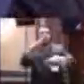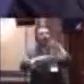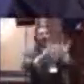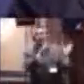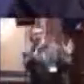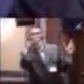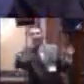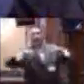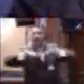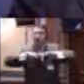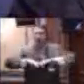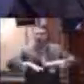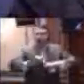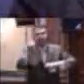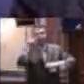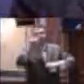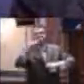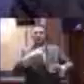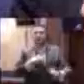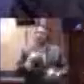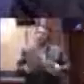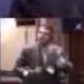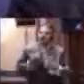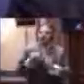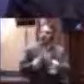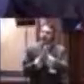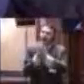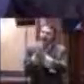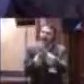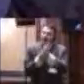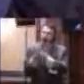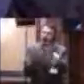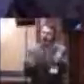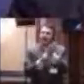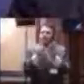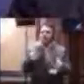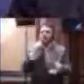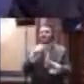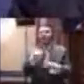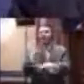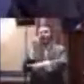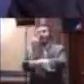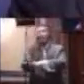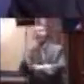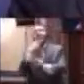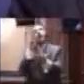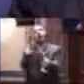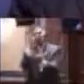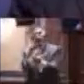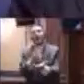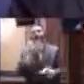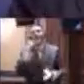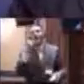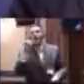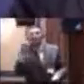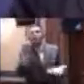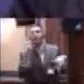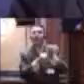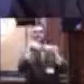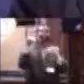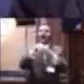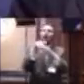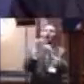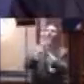ilusionemos a nuestros ciudadanos sobre cosas que no toca a la democracia resolver. Aprendamos todos a valorar